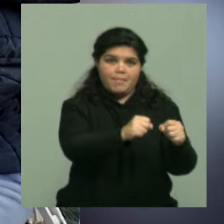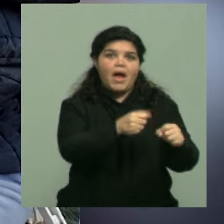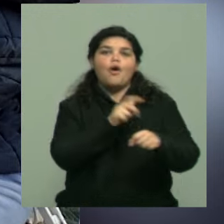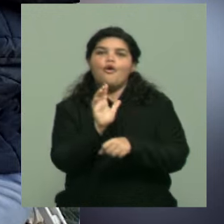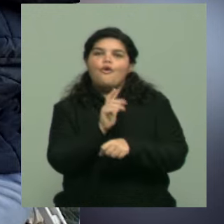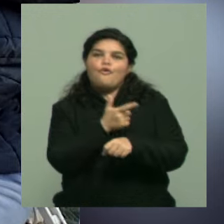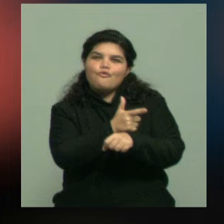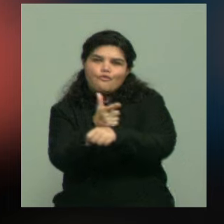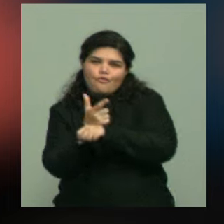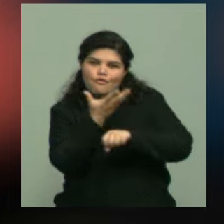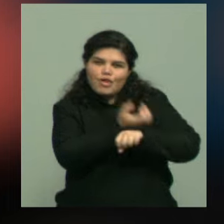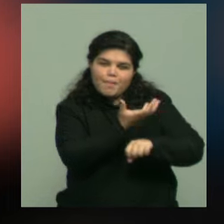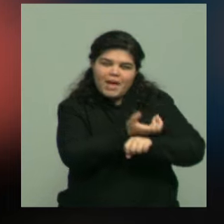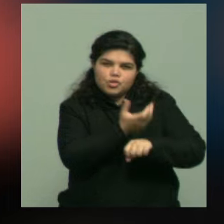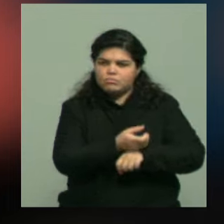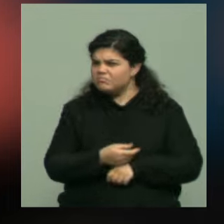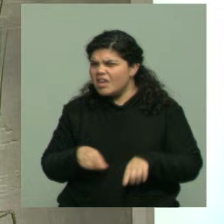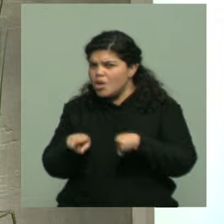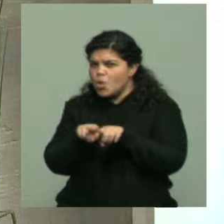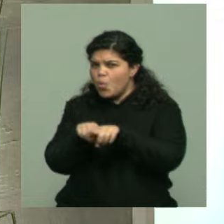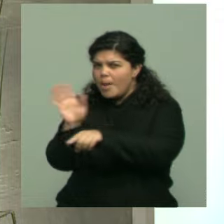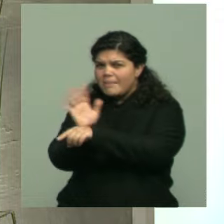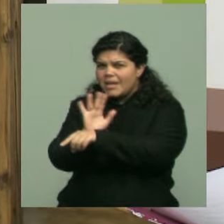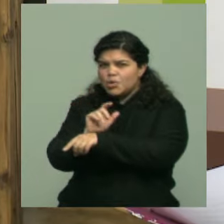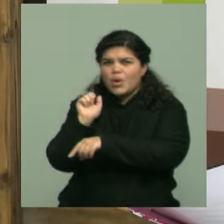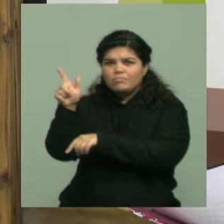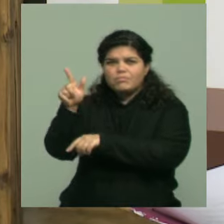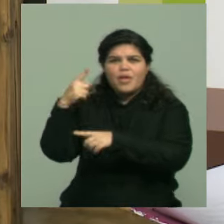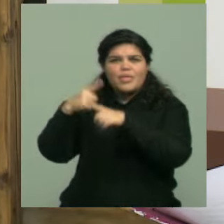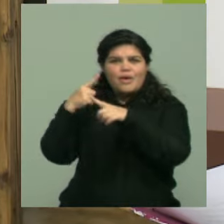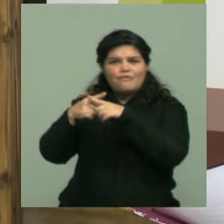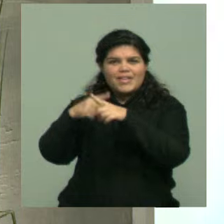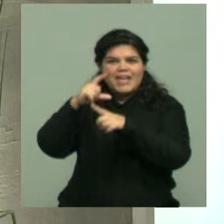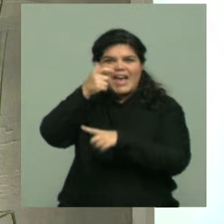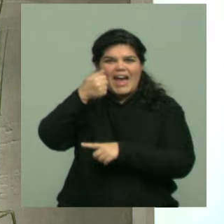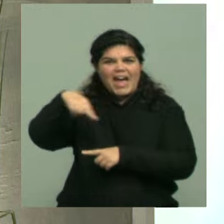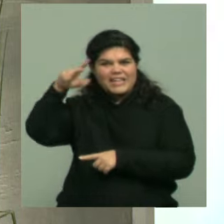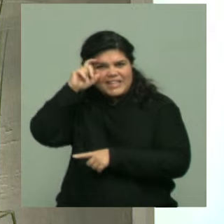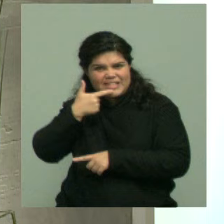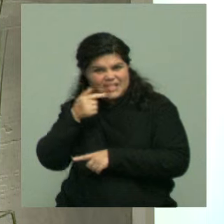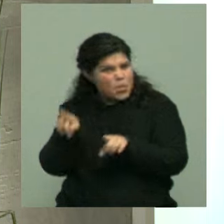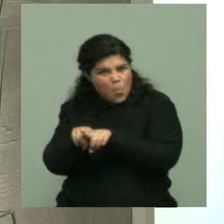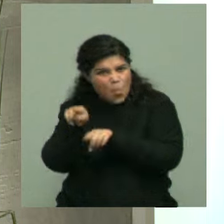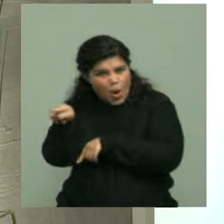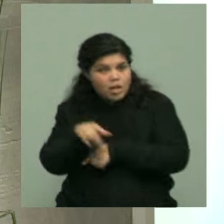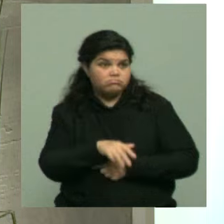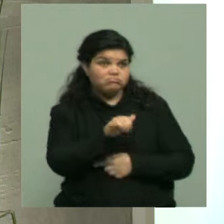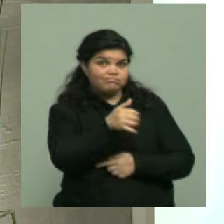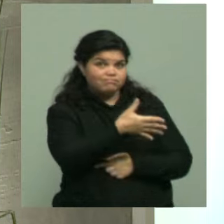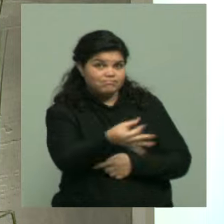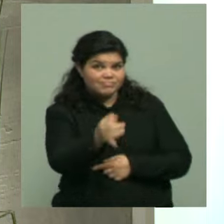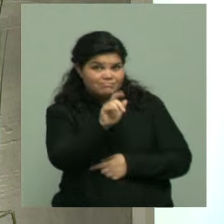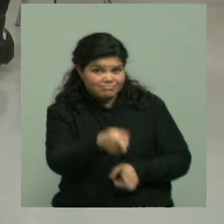película. Pero Simón de la Montaña es la que estuvo en el Festival de Cannes. El que, correcto, ganó el Festival, sí, de muy Cannes. Muy bien. Estoy